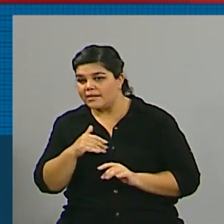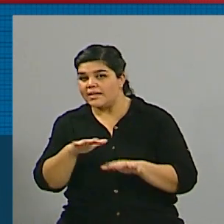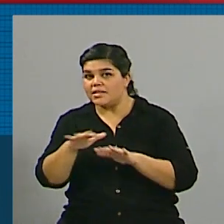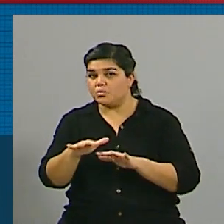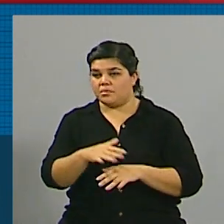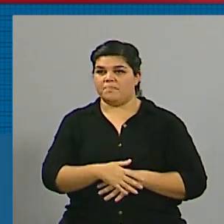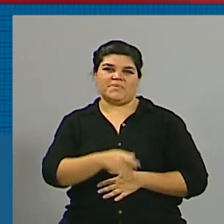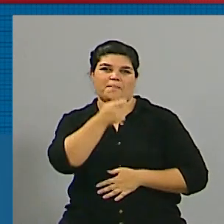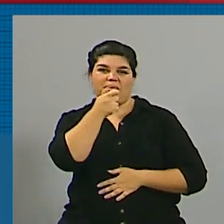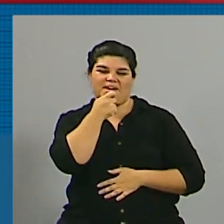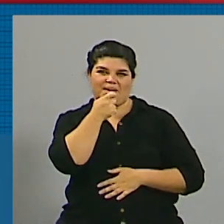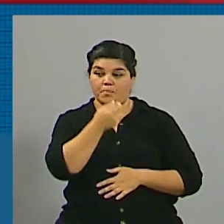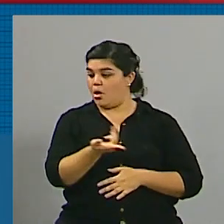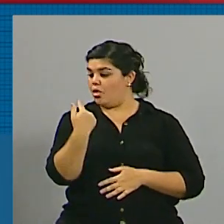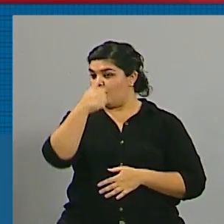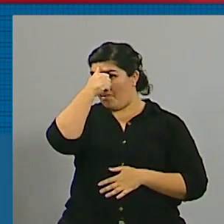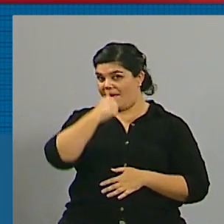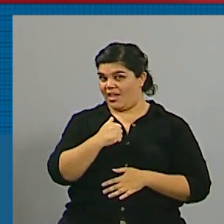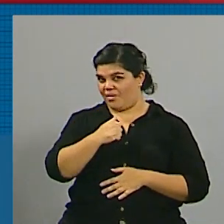hoy votábamos, el domingo fue esto,